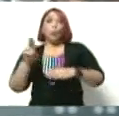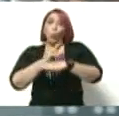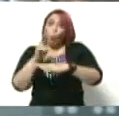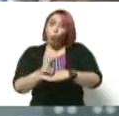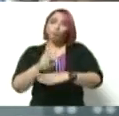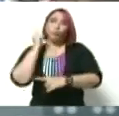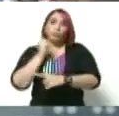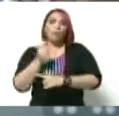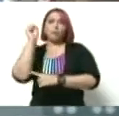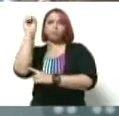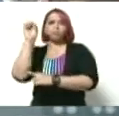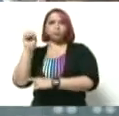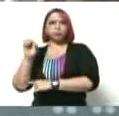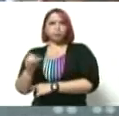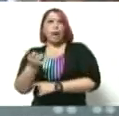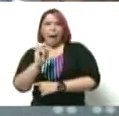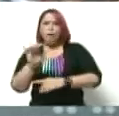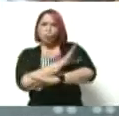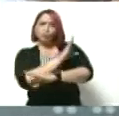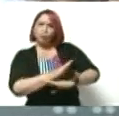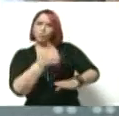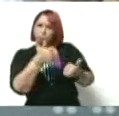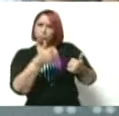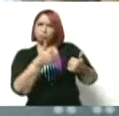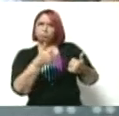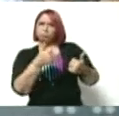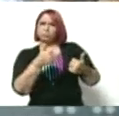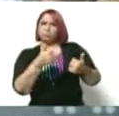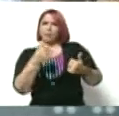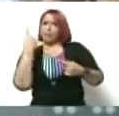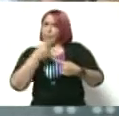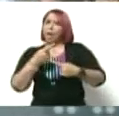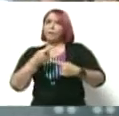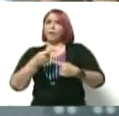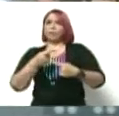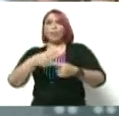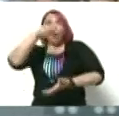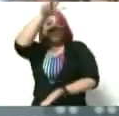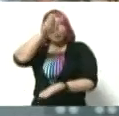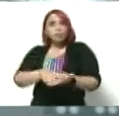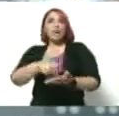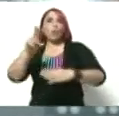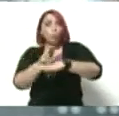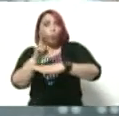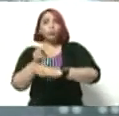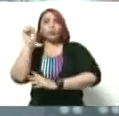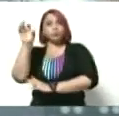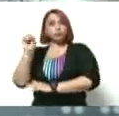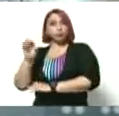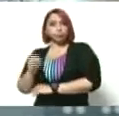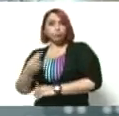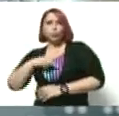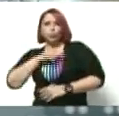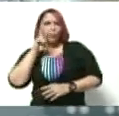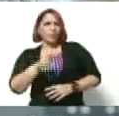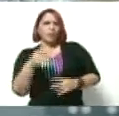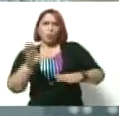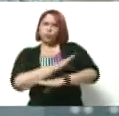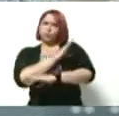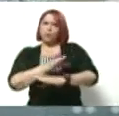semáforo a que hay un concierto el concierto va a ser autorizado si usa en el semáforo y bueno hemos visto en esos conciertos